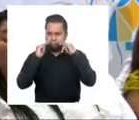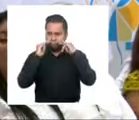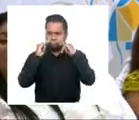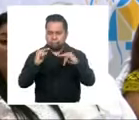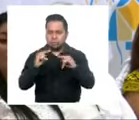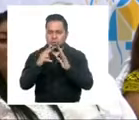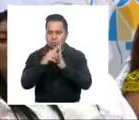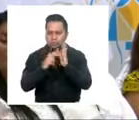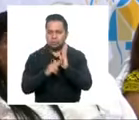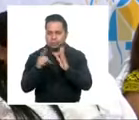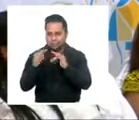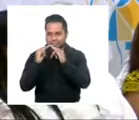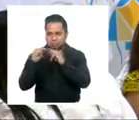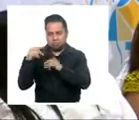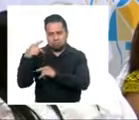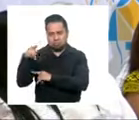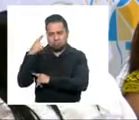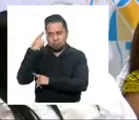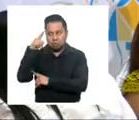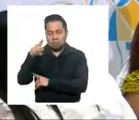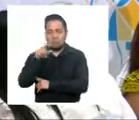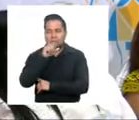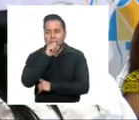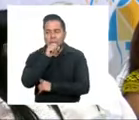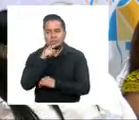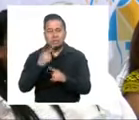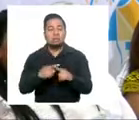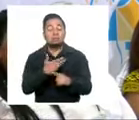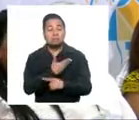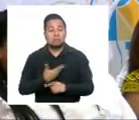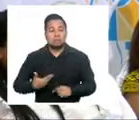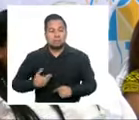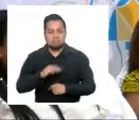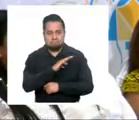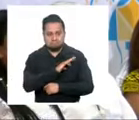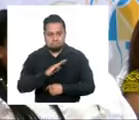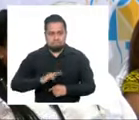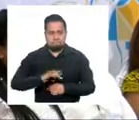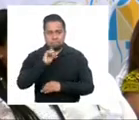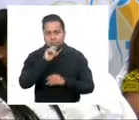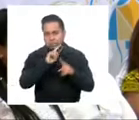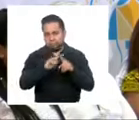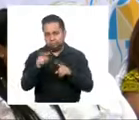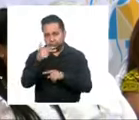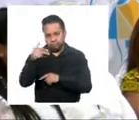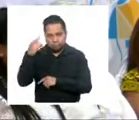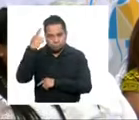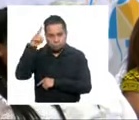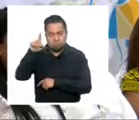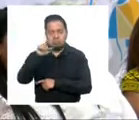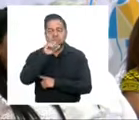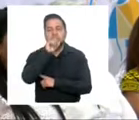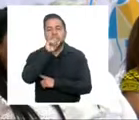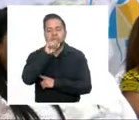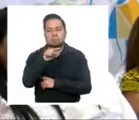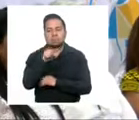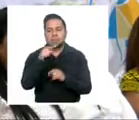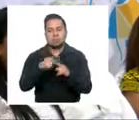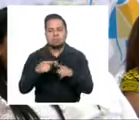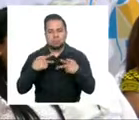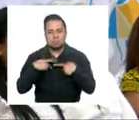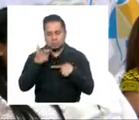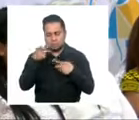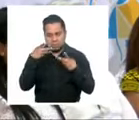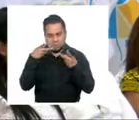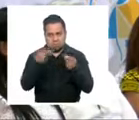de Huatulco propio, y que el presidente municipal, así como los hoteleros, así como también los